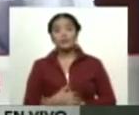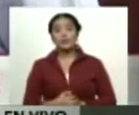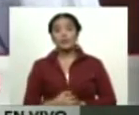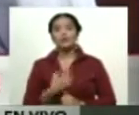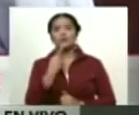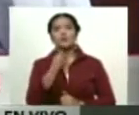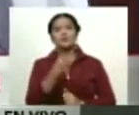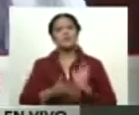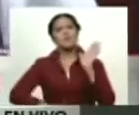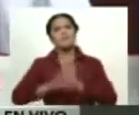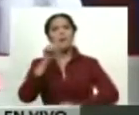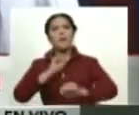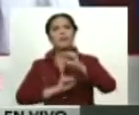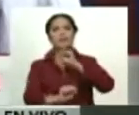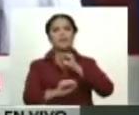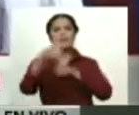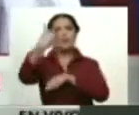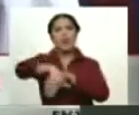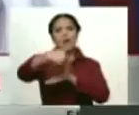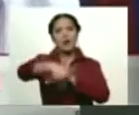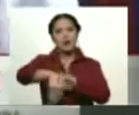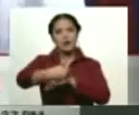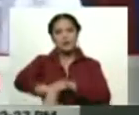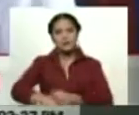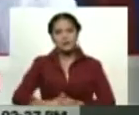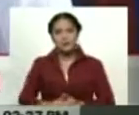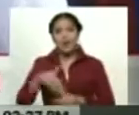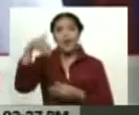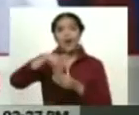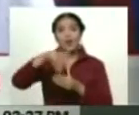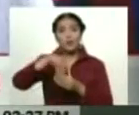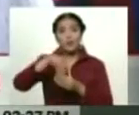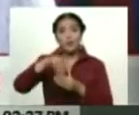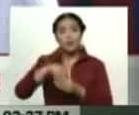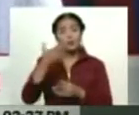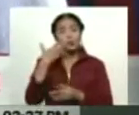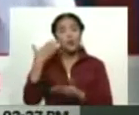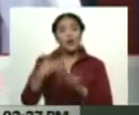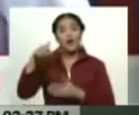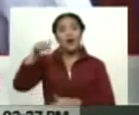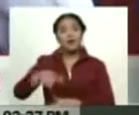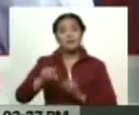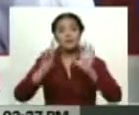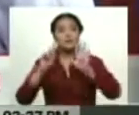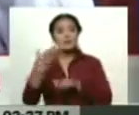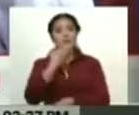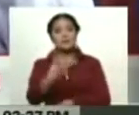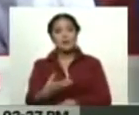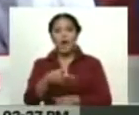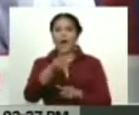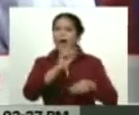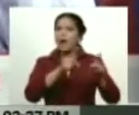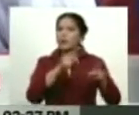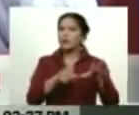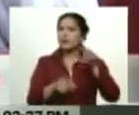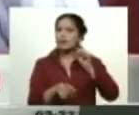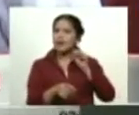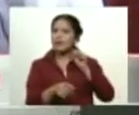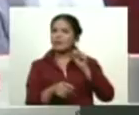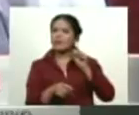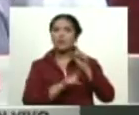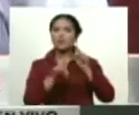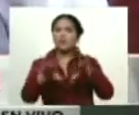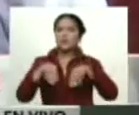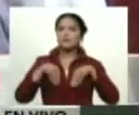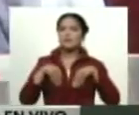vamos a salir a defender en la calle el voto que se dé este 6 de diciembre, muchos lo han interpretado como un desconocimiento